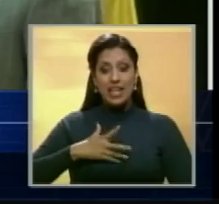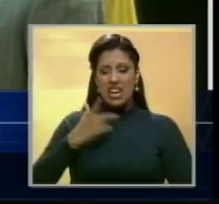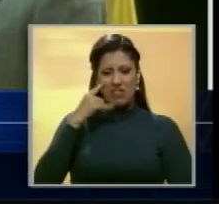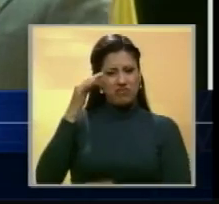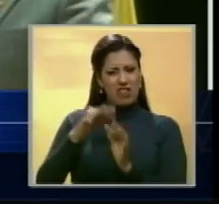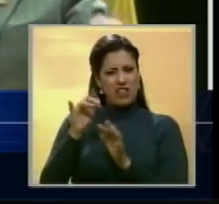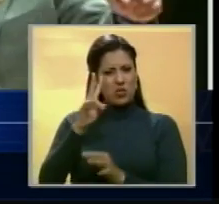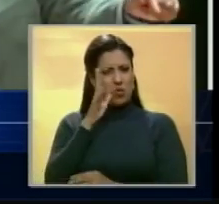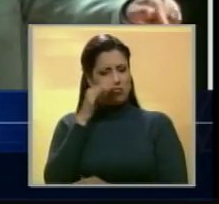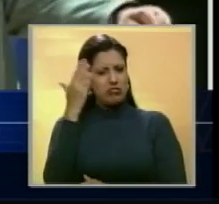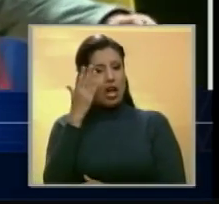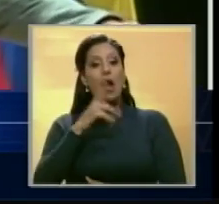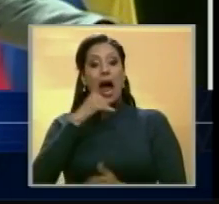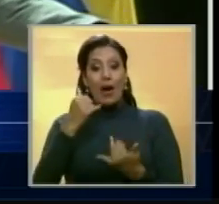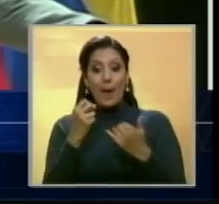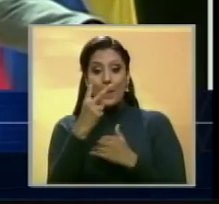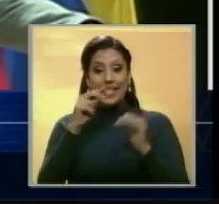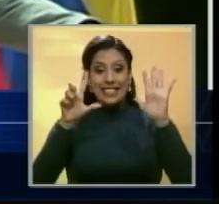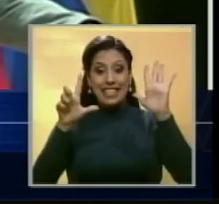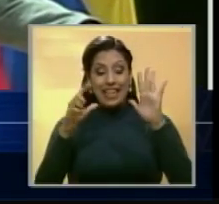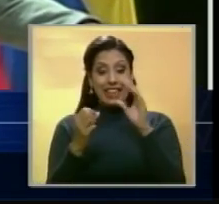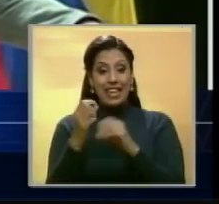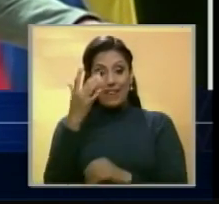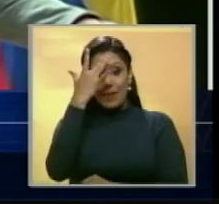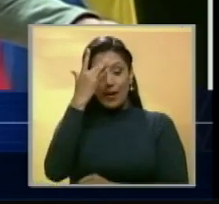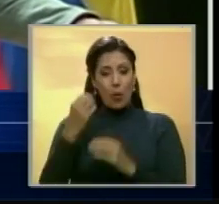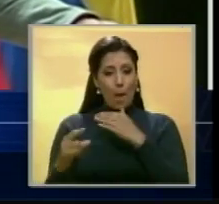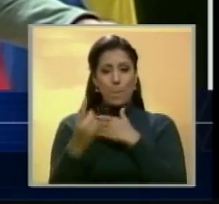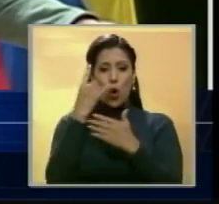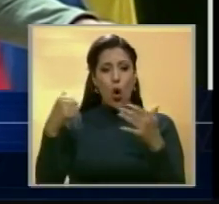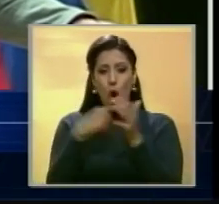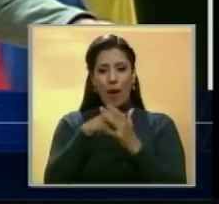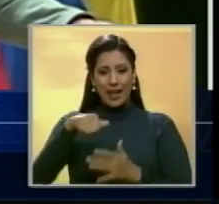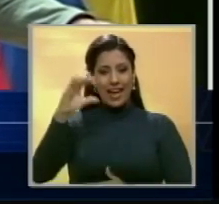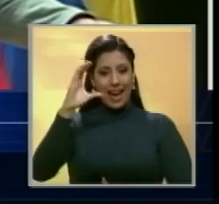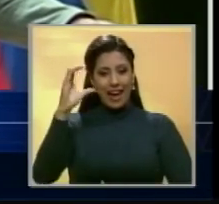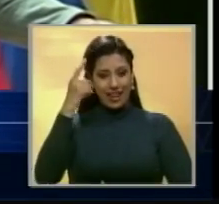teníamos. Por eso el 27 de febrero, el Caracazo.